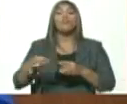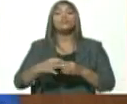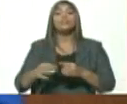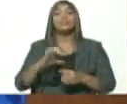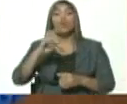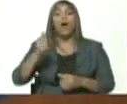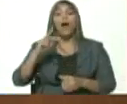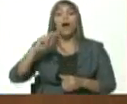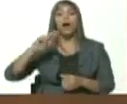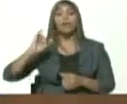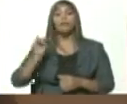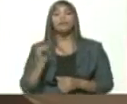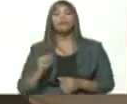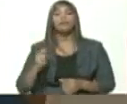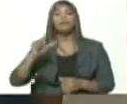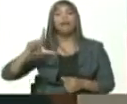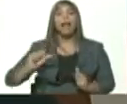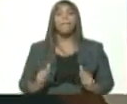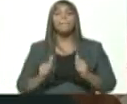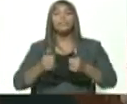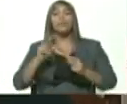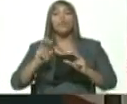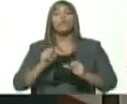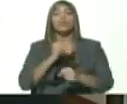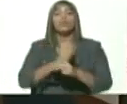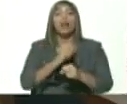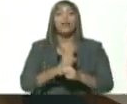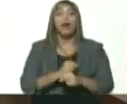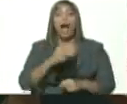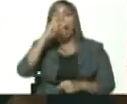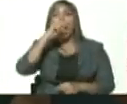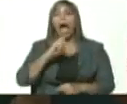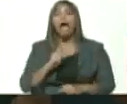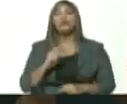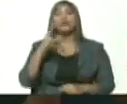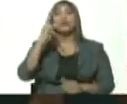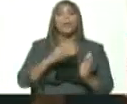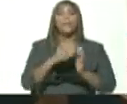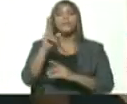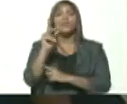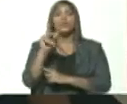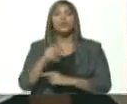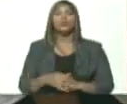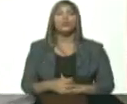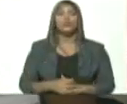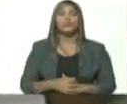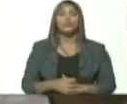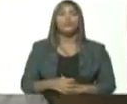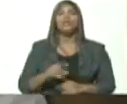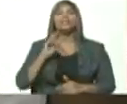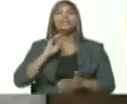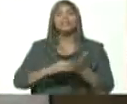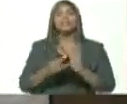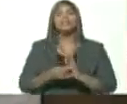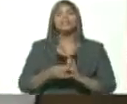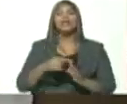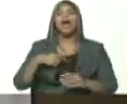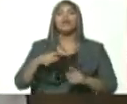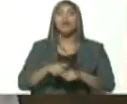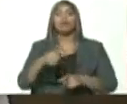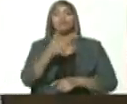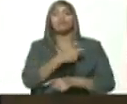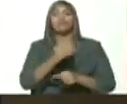estamos dando inicio a esta nueva jornada del año 2021, Jornada de las Américas, en donde de forma